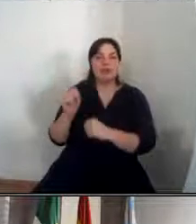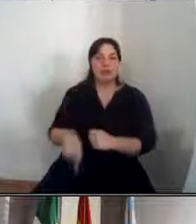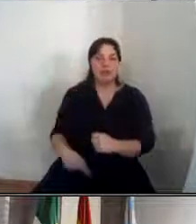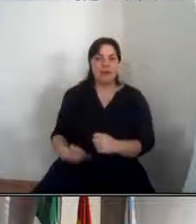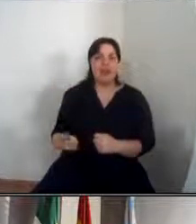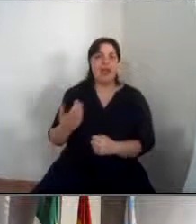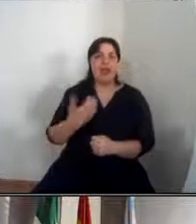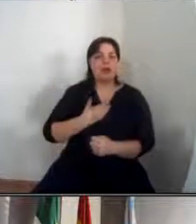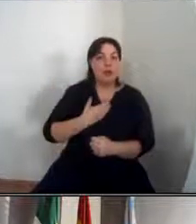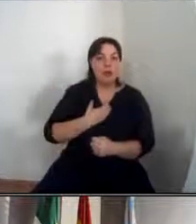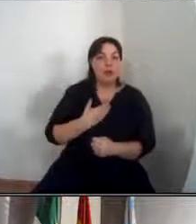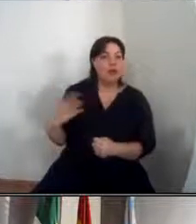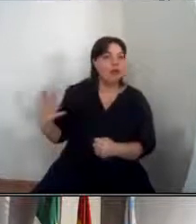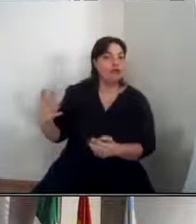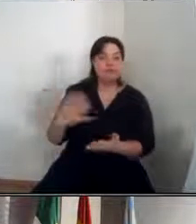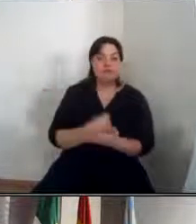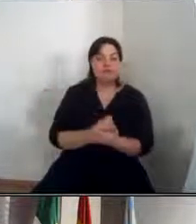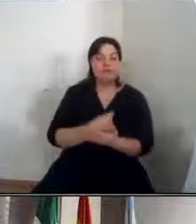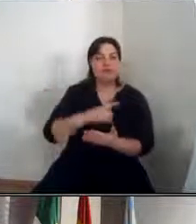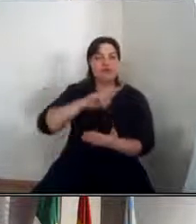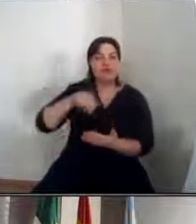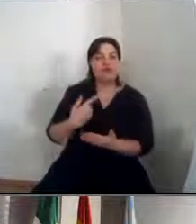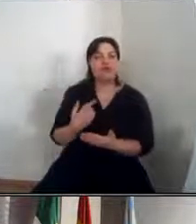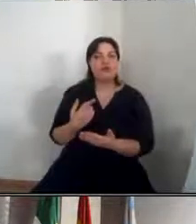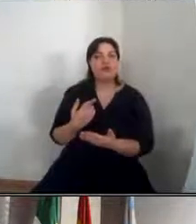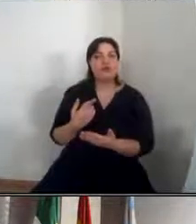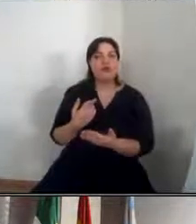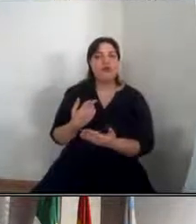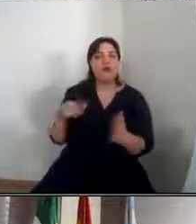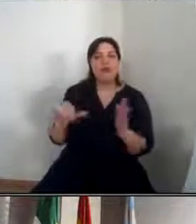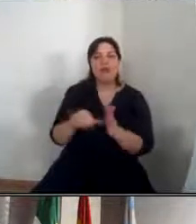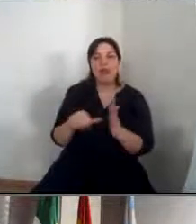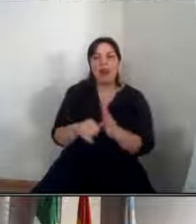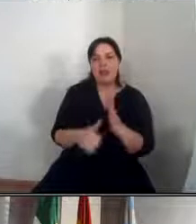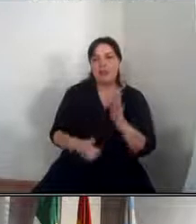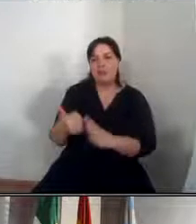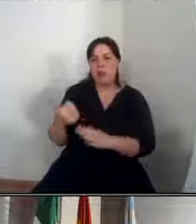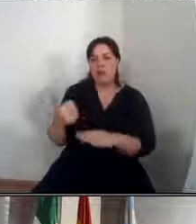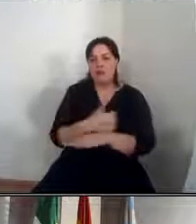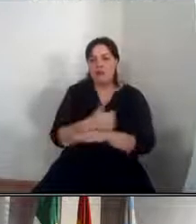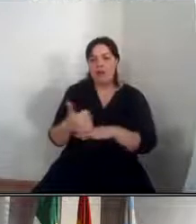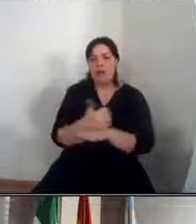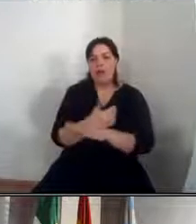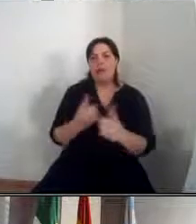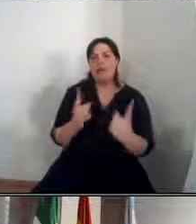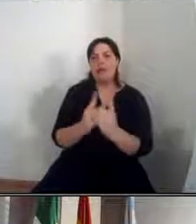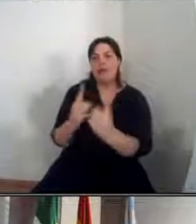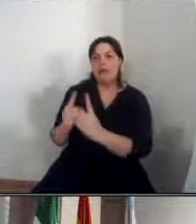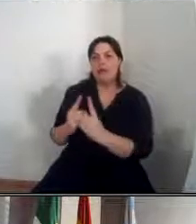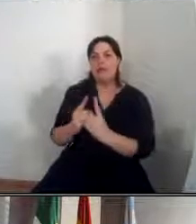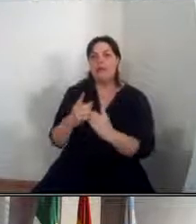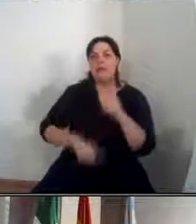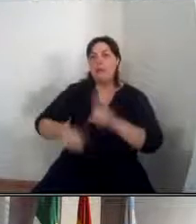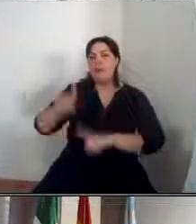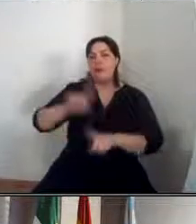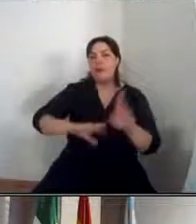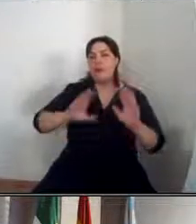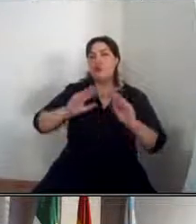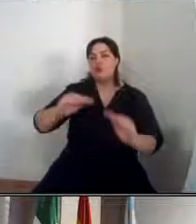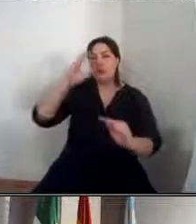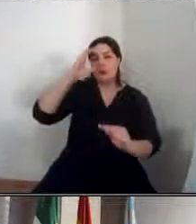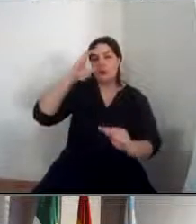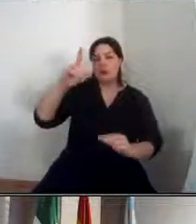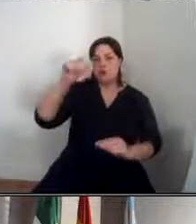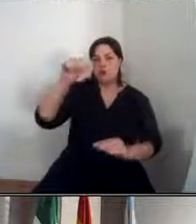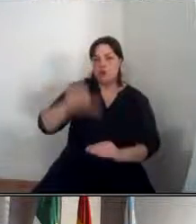los ayuntamientos somos los que estamos más cercanos de la ciudadanía, más cercanos de sus problemas, y los